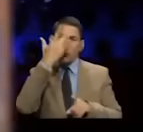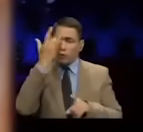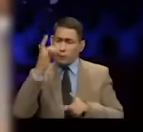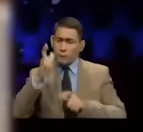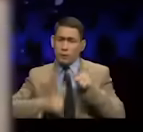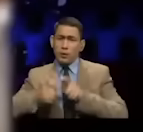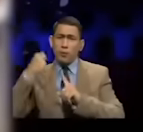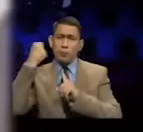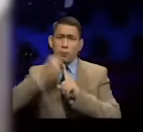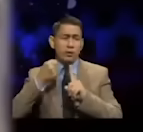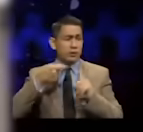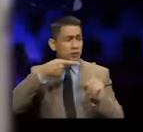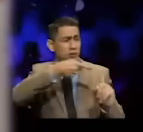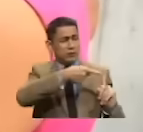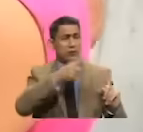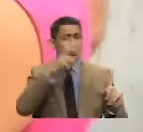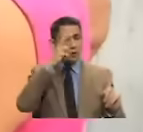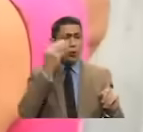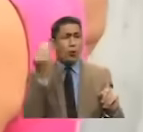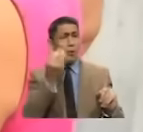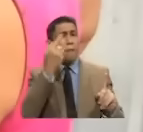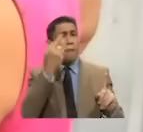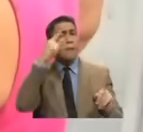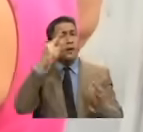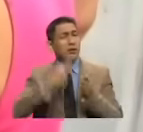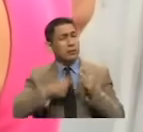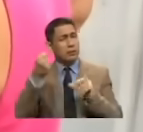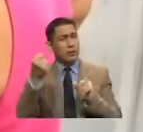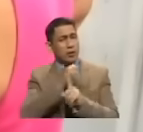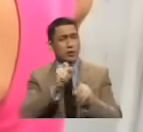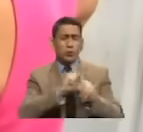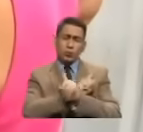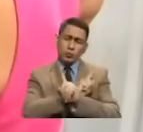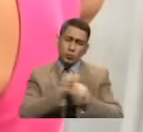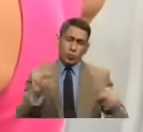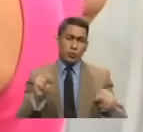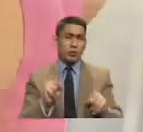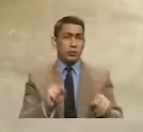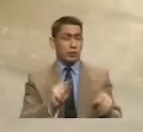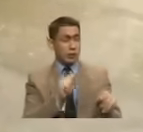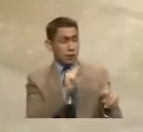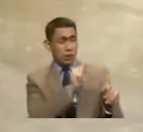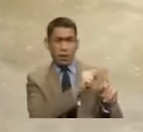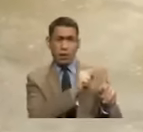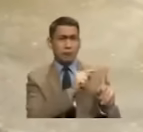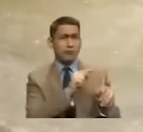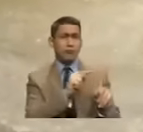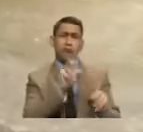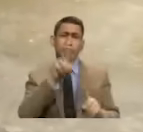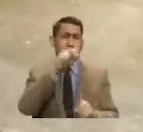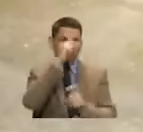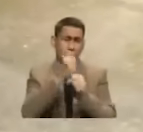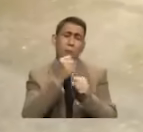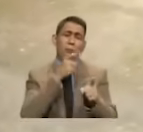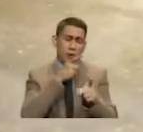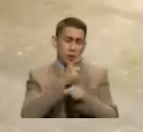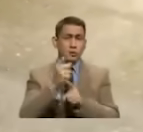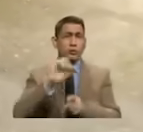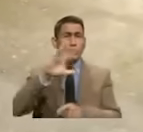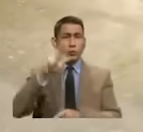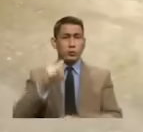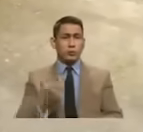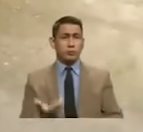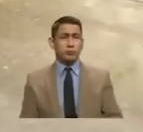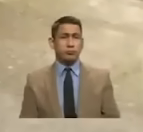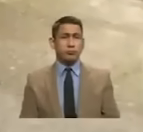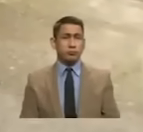humano. A veces ellos hacen porque verdad que ellos no tienen trabajo, pero ¿cómo va a creer? Yo verdad que yo no estuve en ese momento,